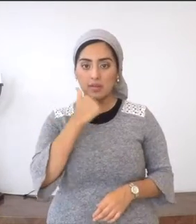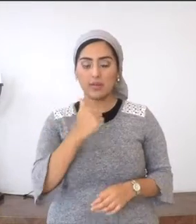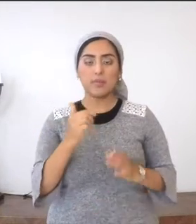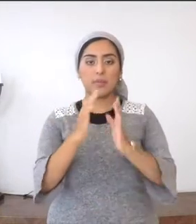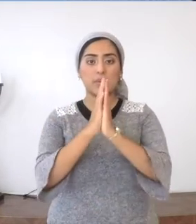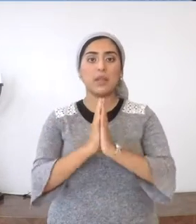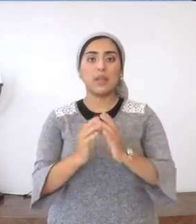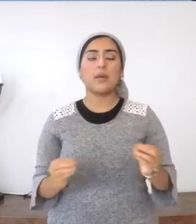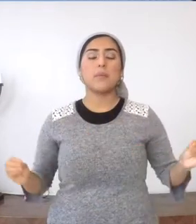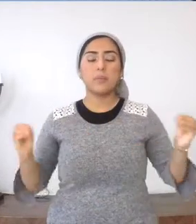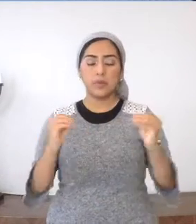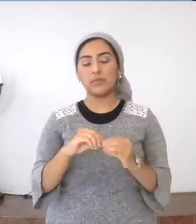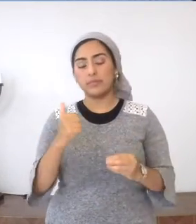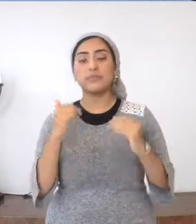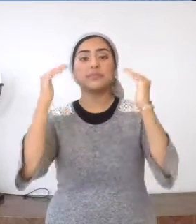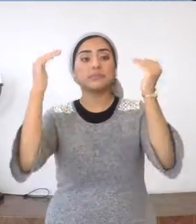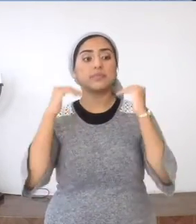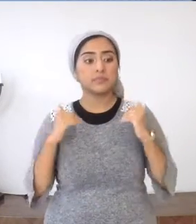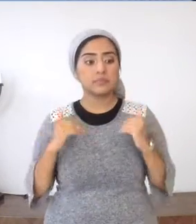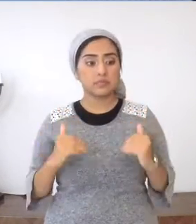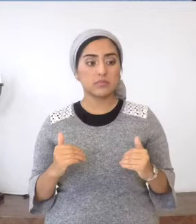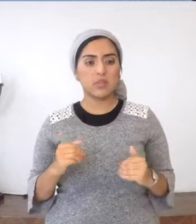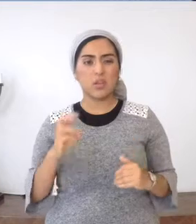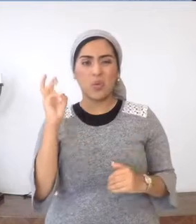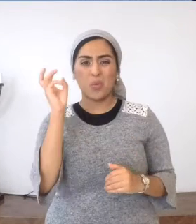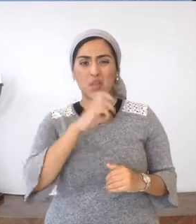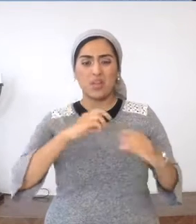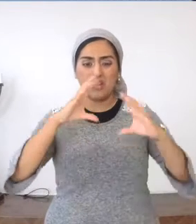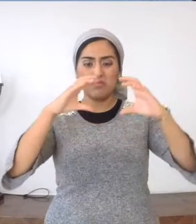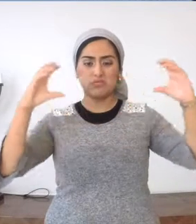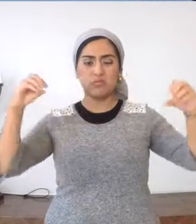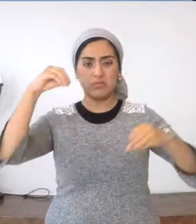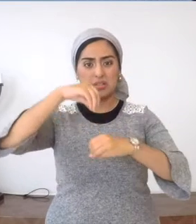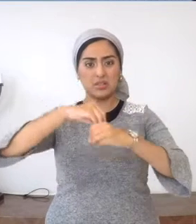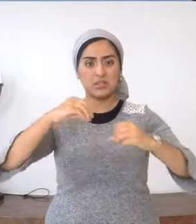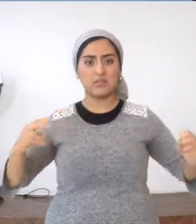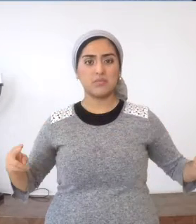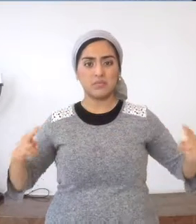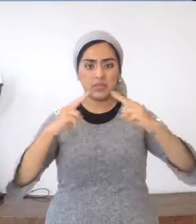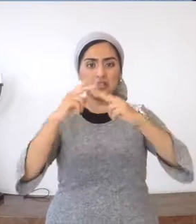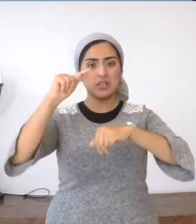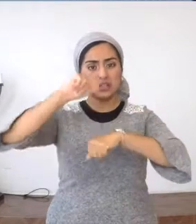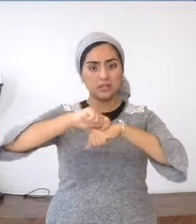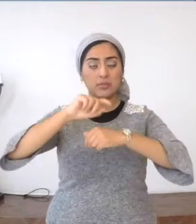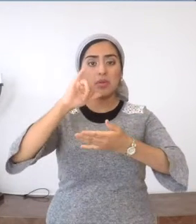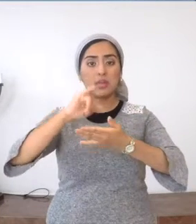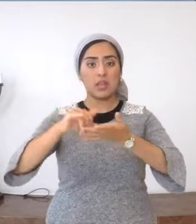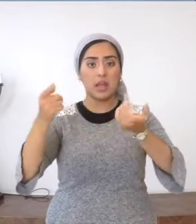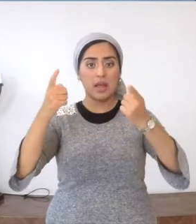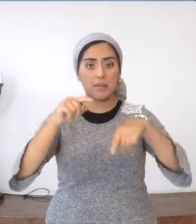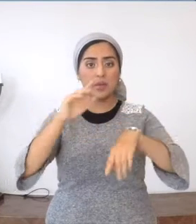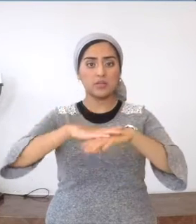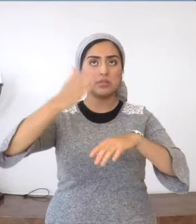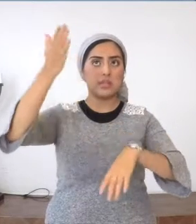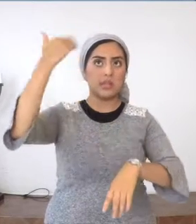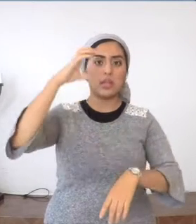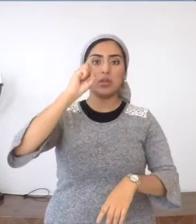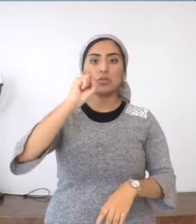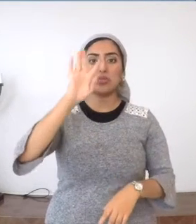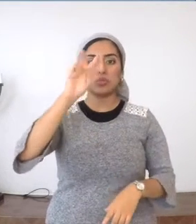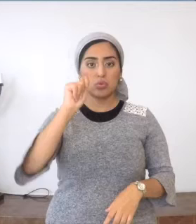Y nosotros Tenemos que Cada día Hacer más oración Y demás Ahora La extraña niebla Cubre el monte del templo